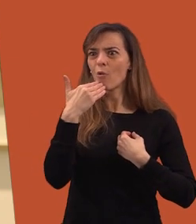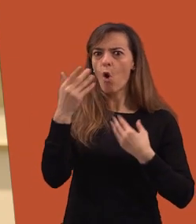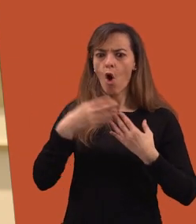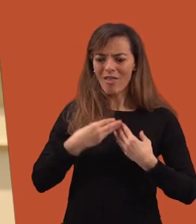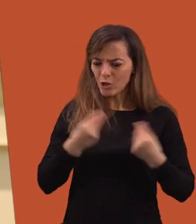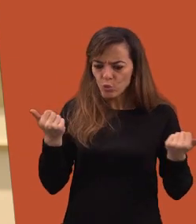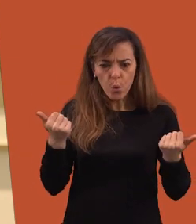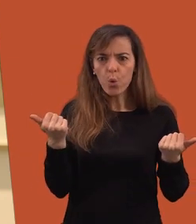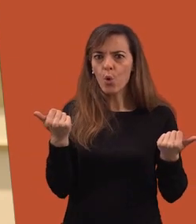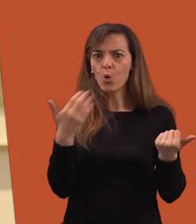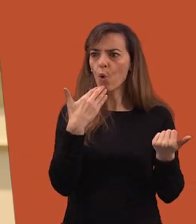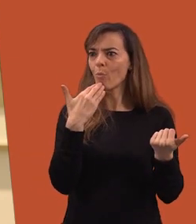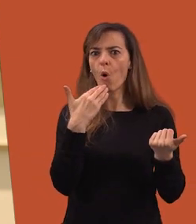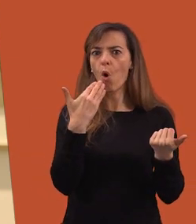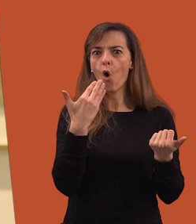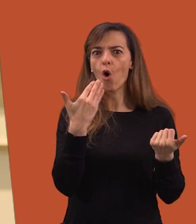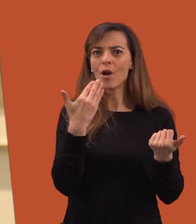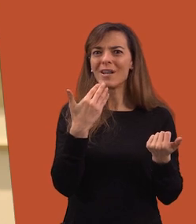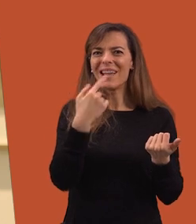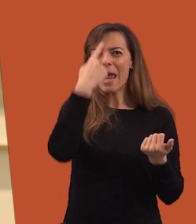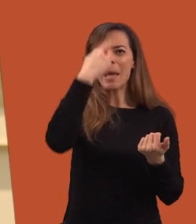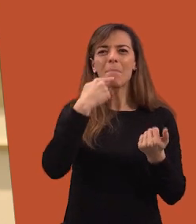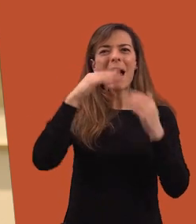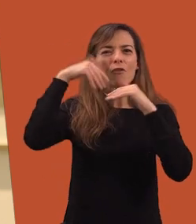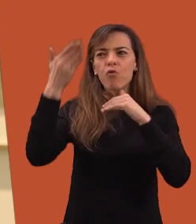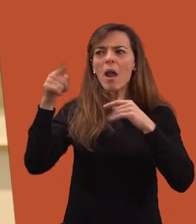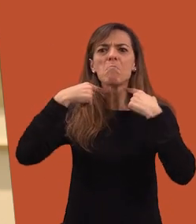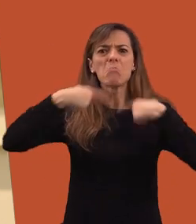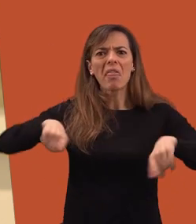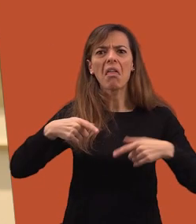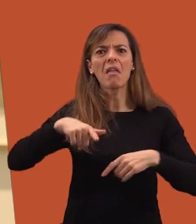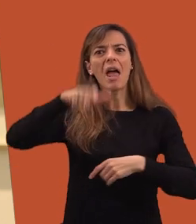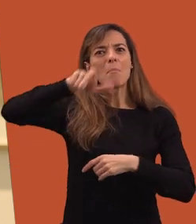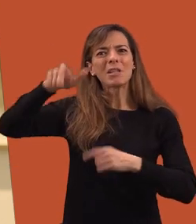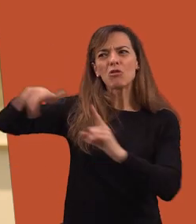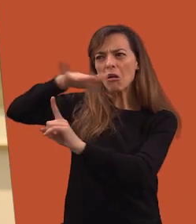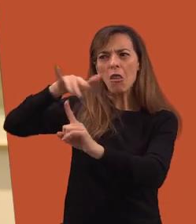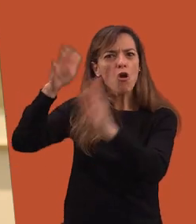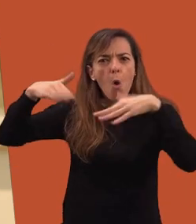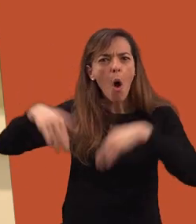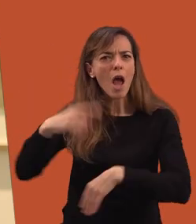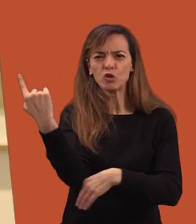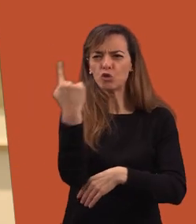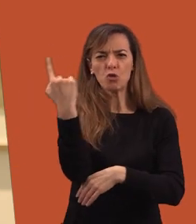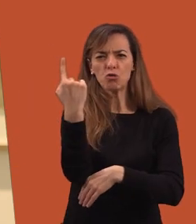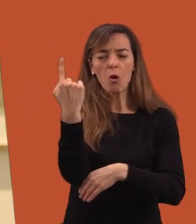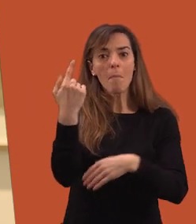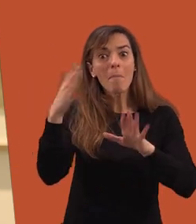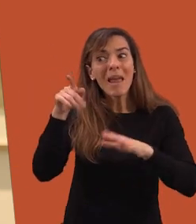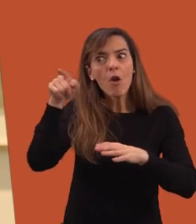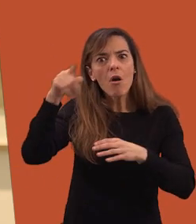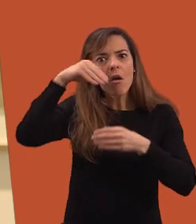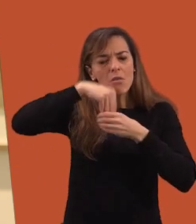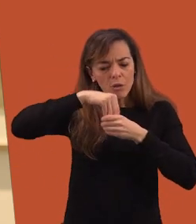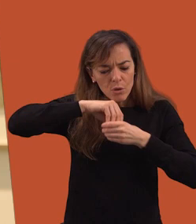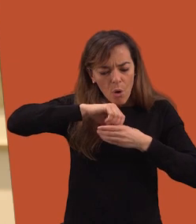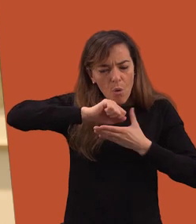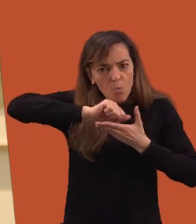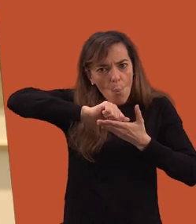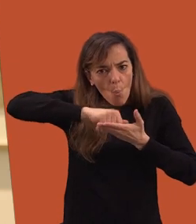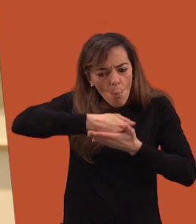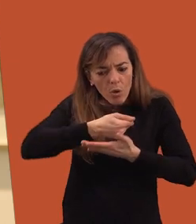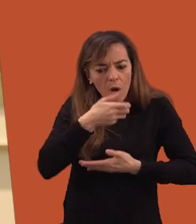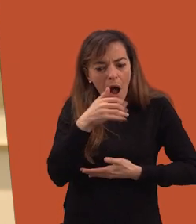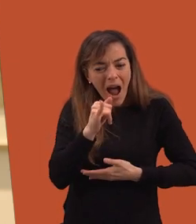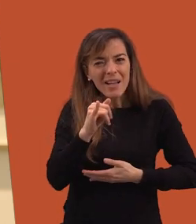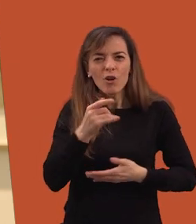todas las capas que les podían ornamentar han perdido a otras personas sin embargo se encuentran hay huecos que otra vez es